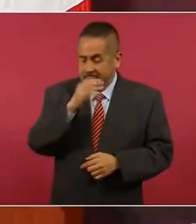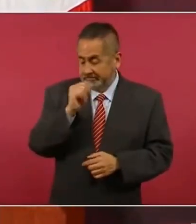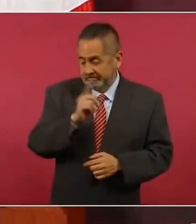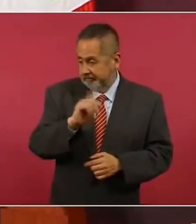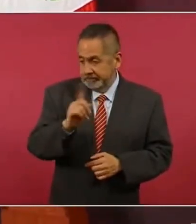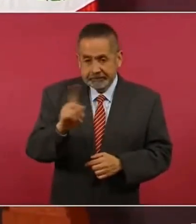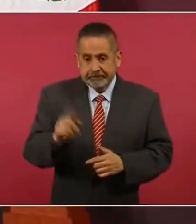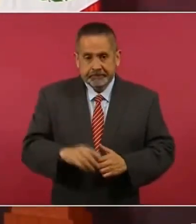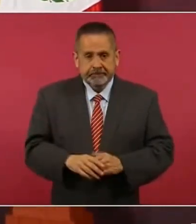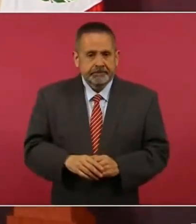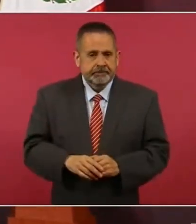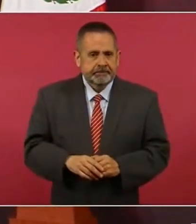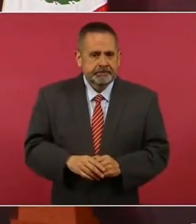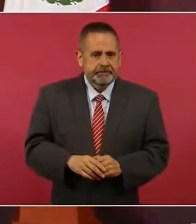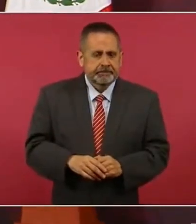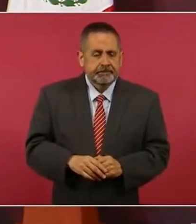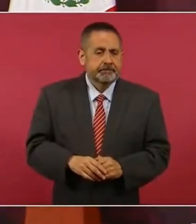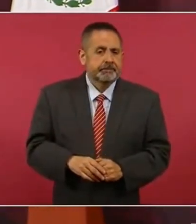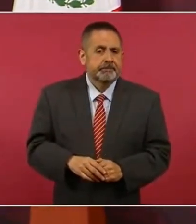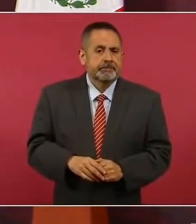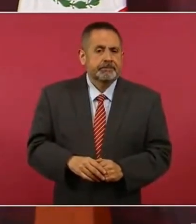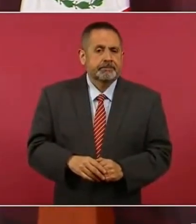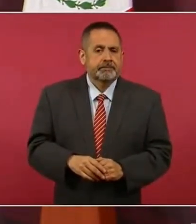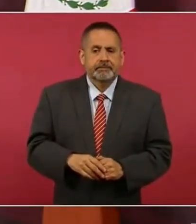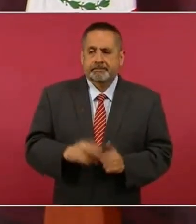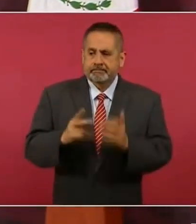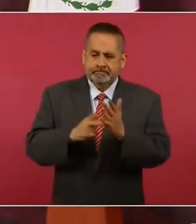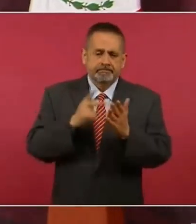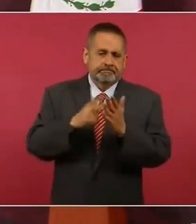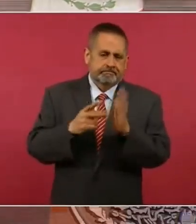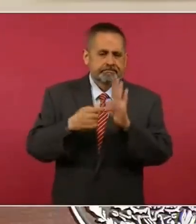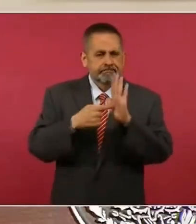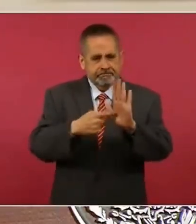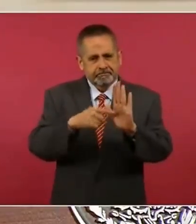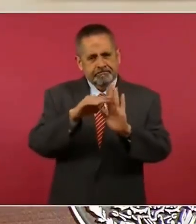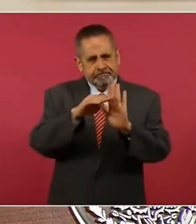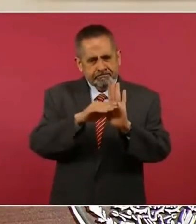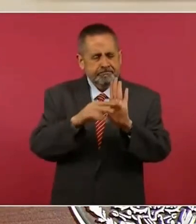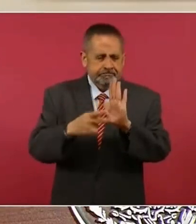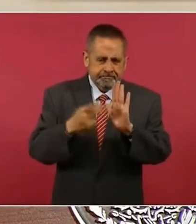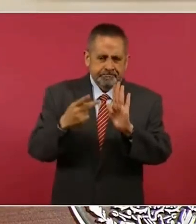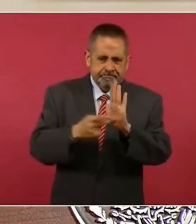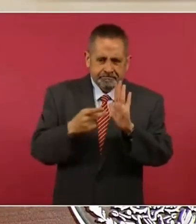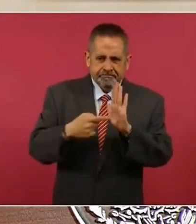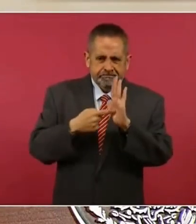Y ya hemos dicho en otras ocasiones, y lo repito ahora,